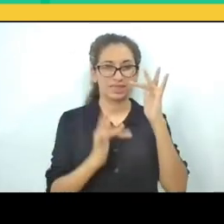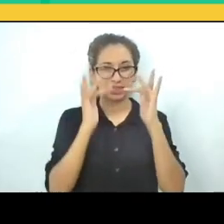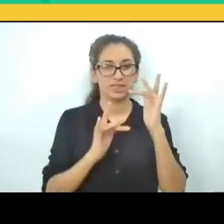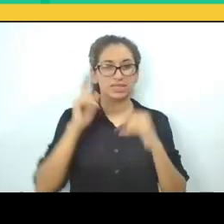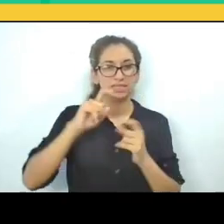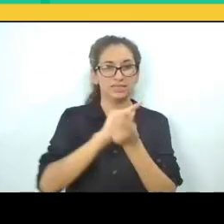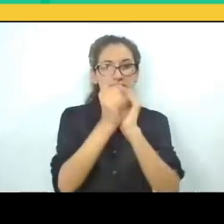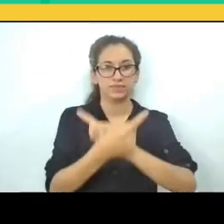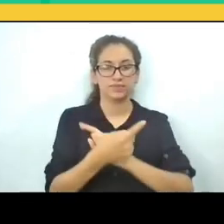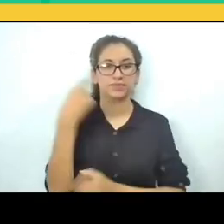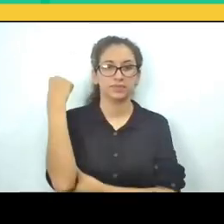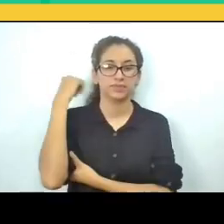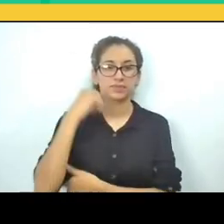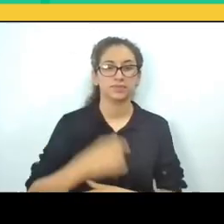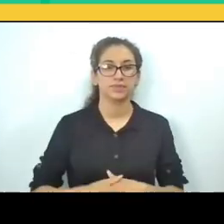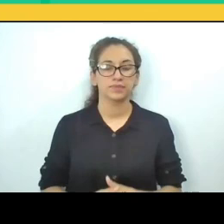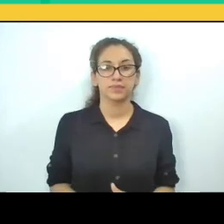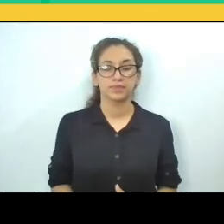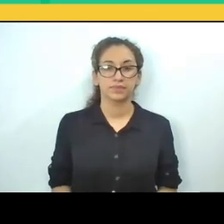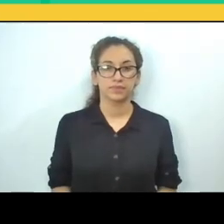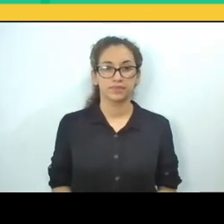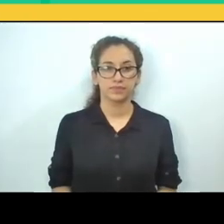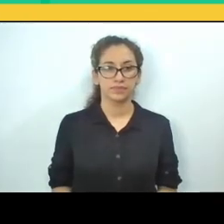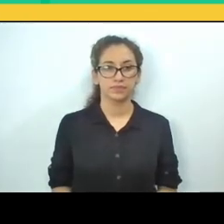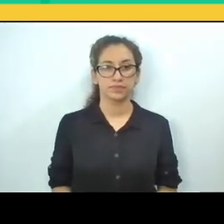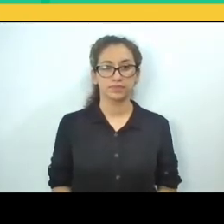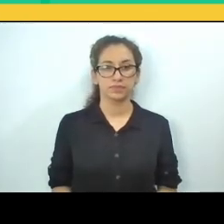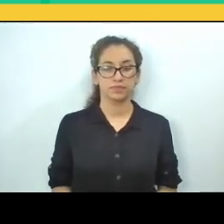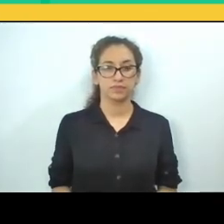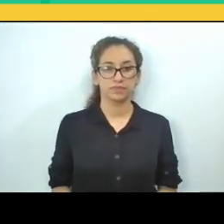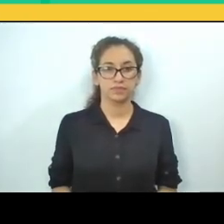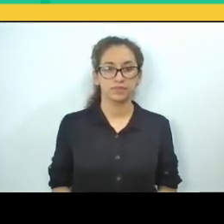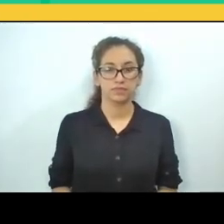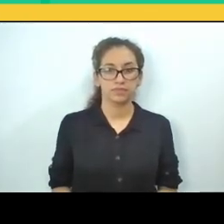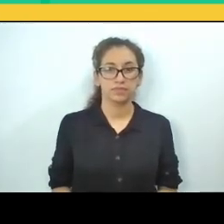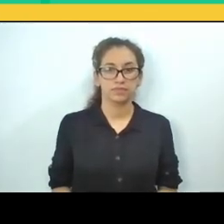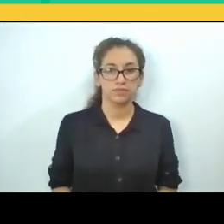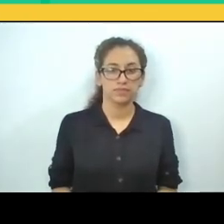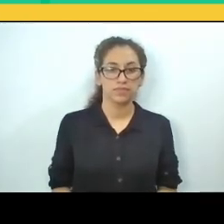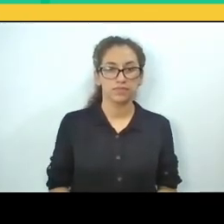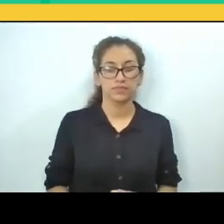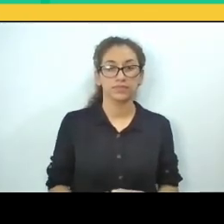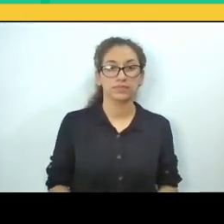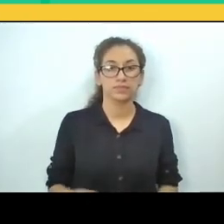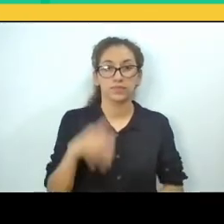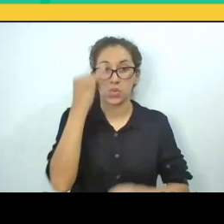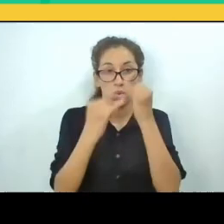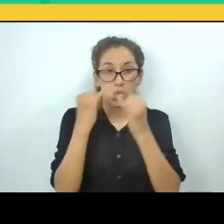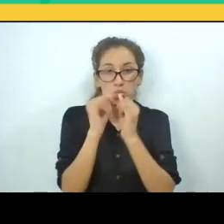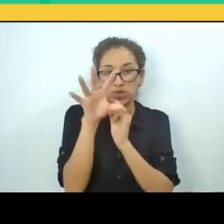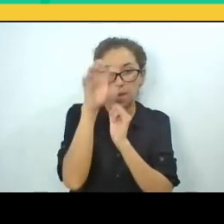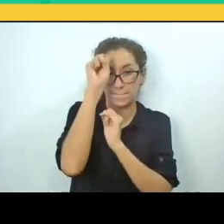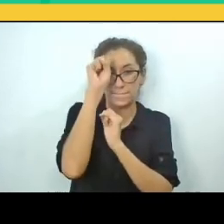cambiar de servidor. Este, sí, pero sí te capté la última parte que